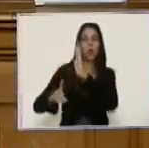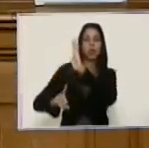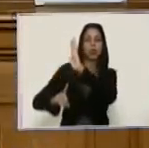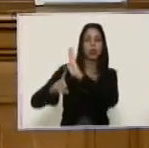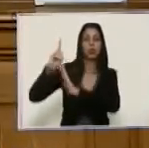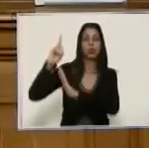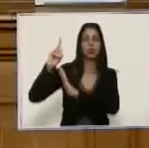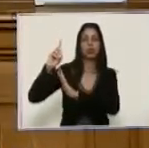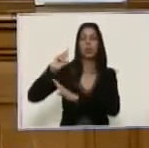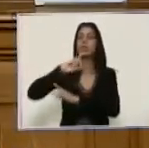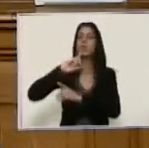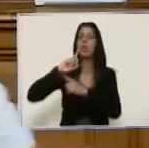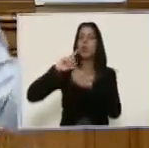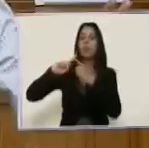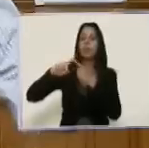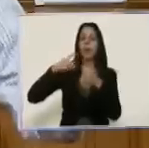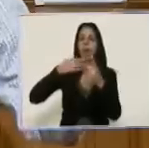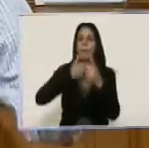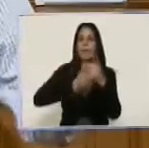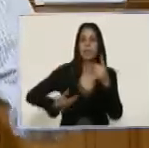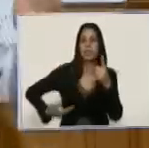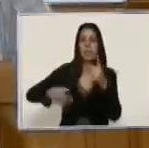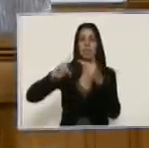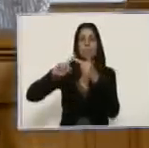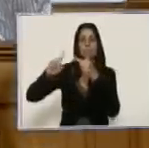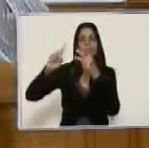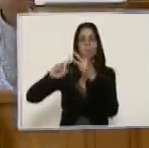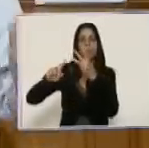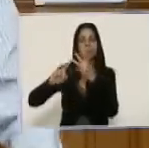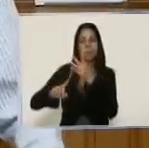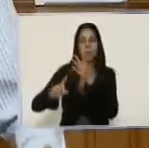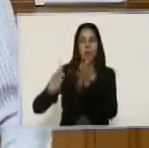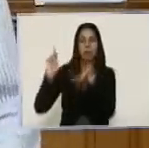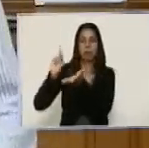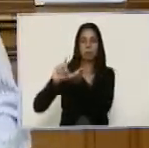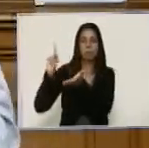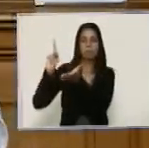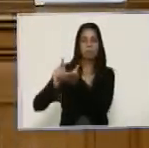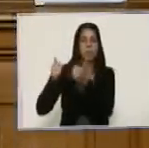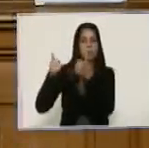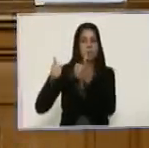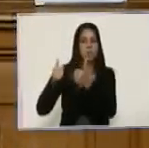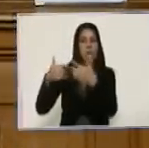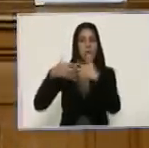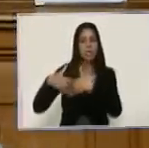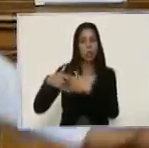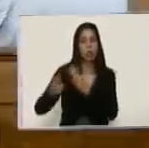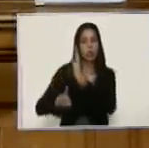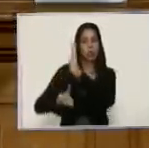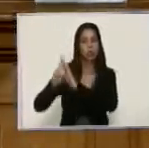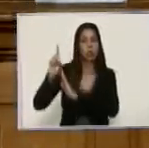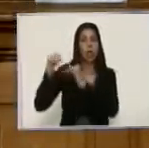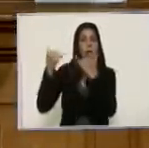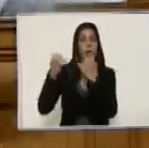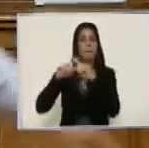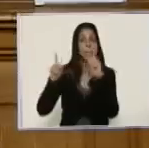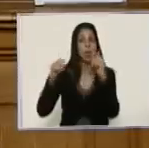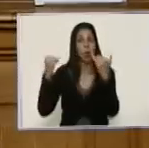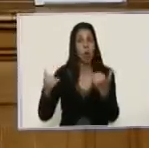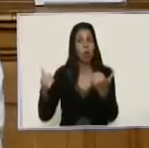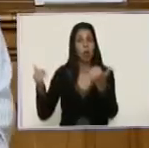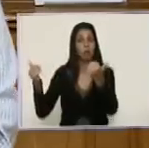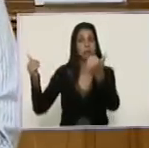Kennedy, Dwight Eisenhower, pero hoy esa declinación y ese liderazgo va en capa